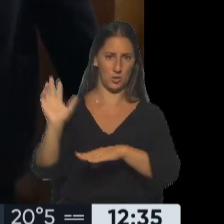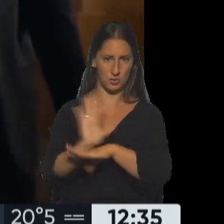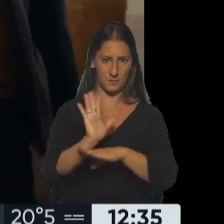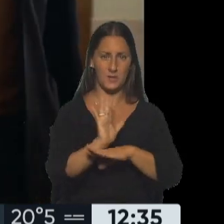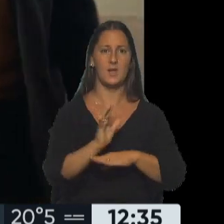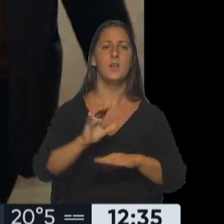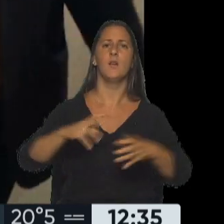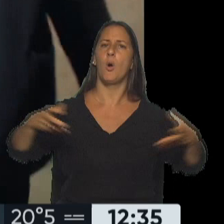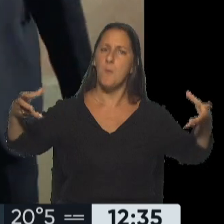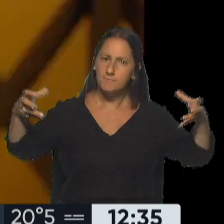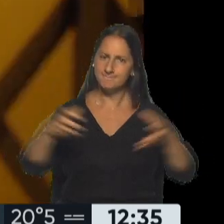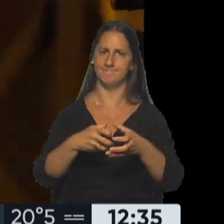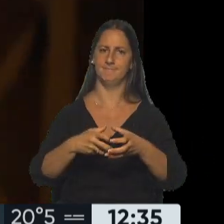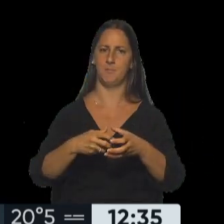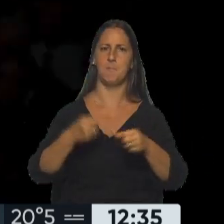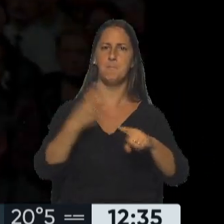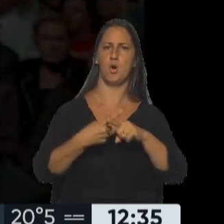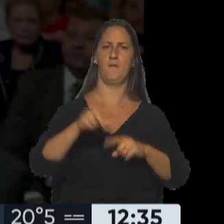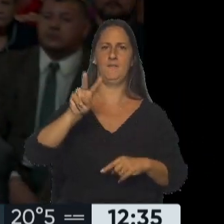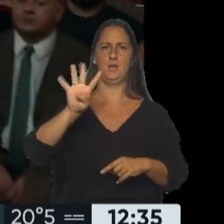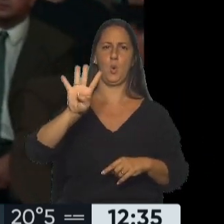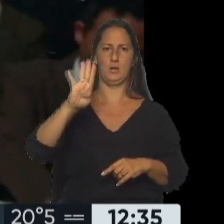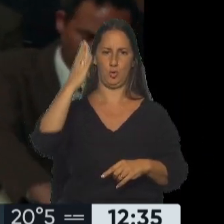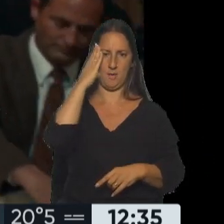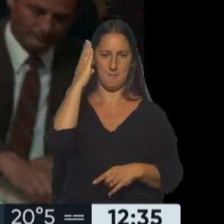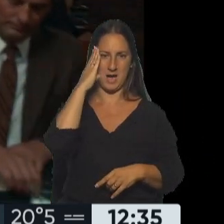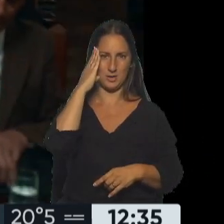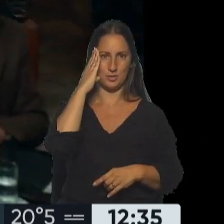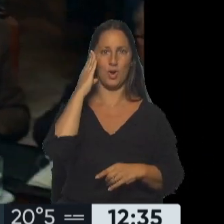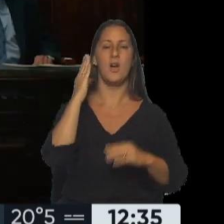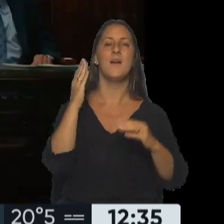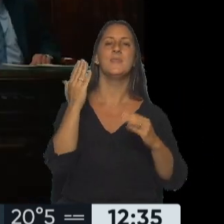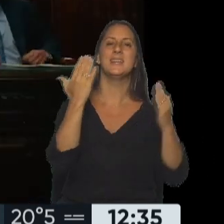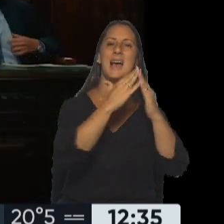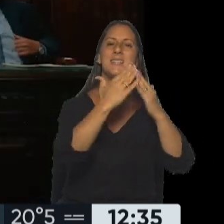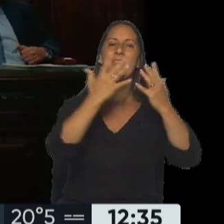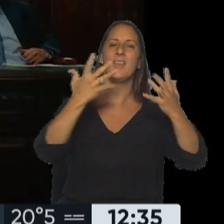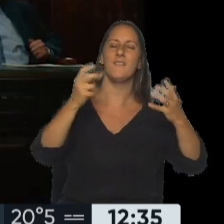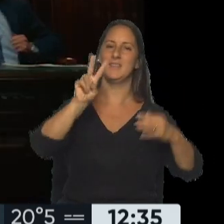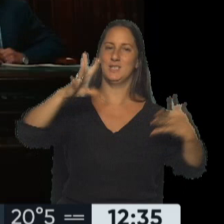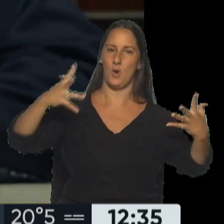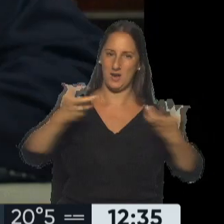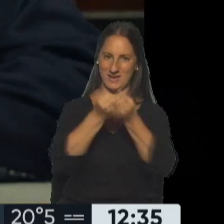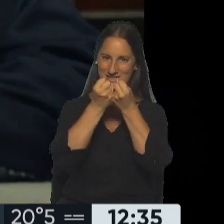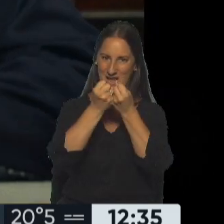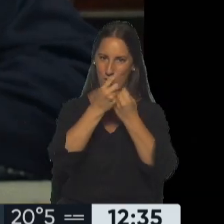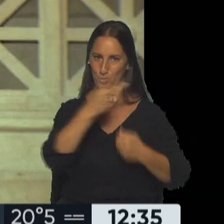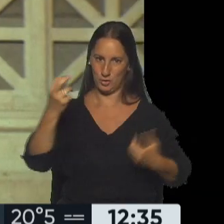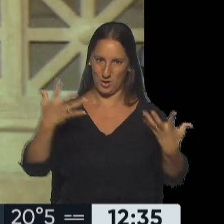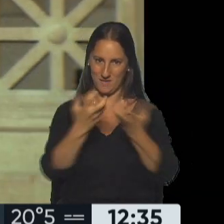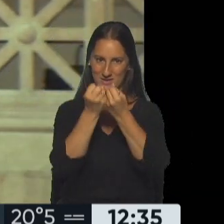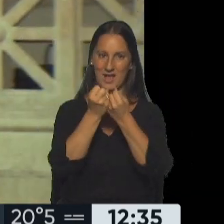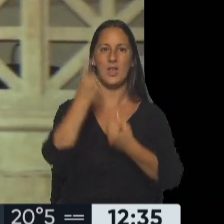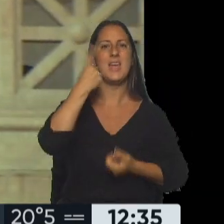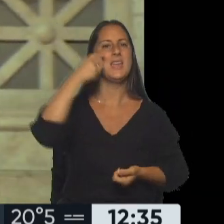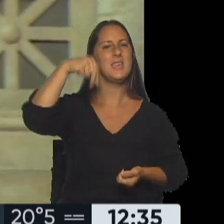y federal con este día, con el 24 de marzo, en las casas del Bicentenario del país, en los espacios Inca, también en